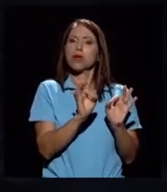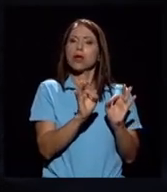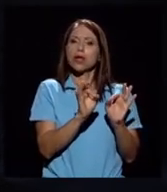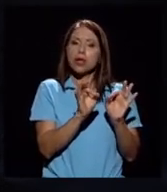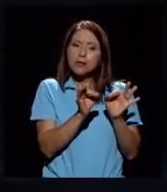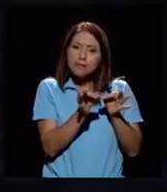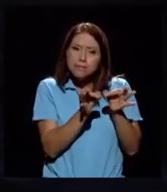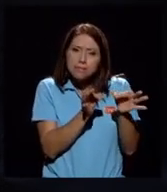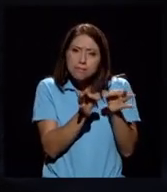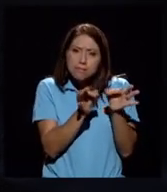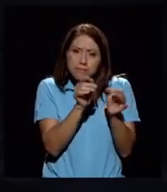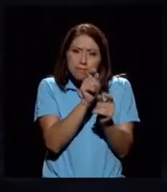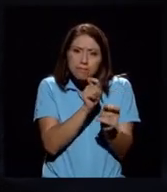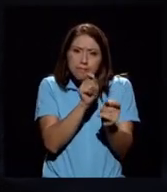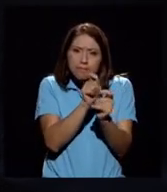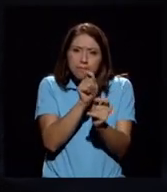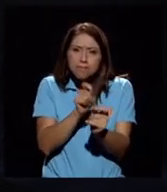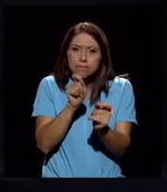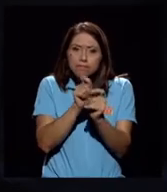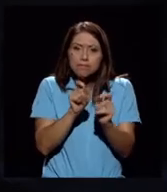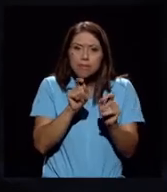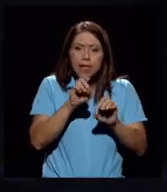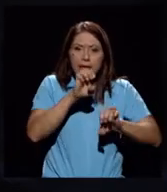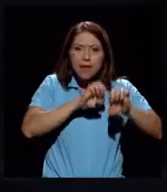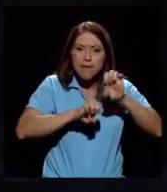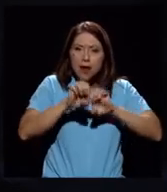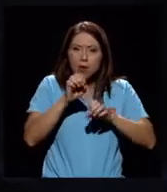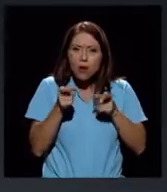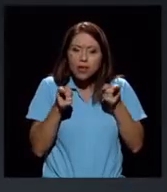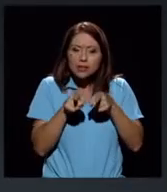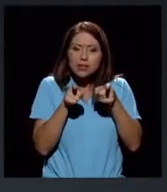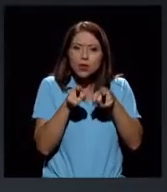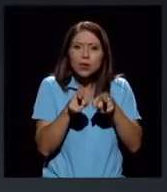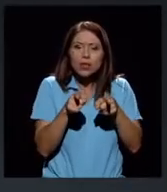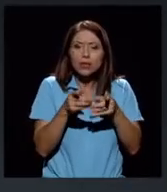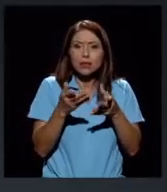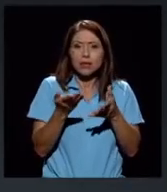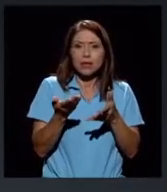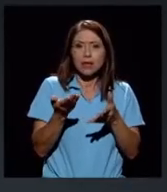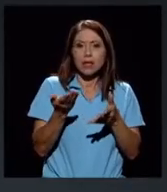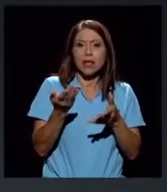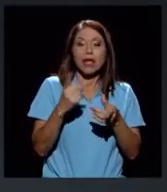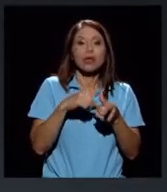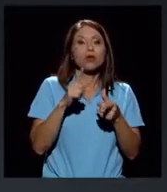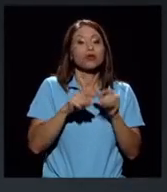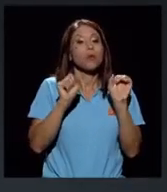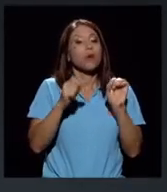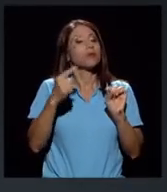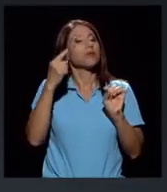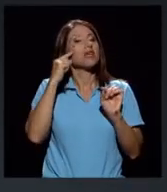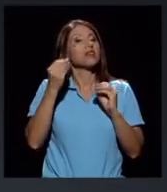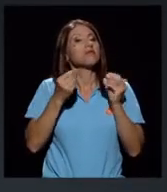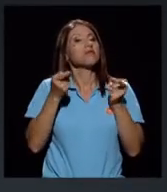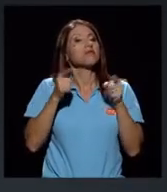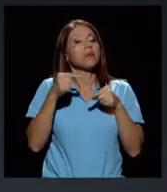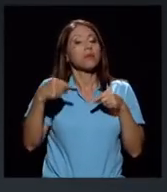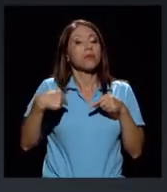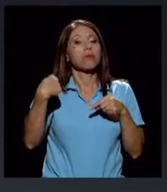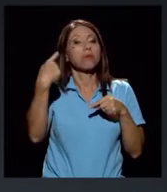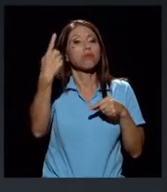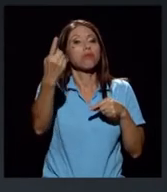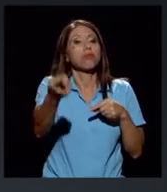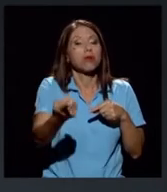evaluación de lo que ha ocurrido tal vez no a monos hacia asia el resto del año cuando los calores